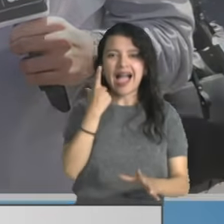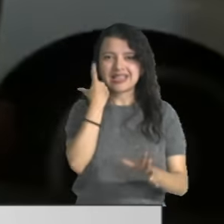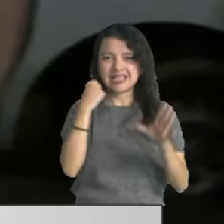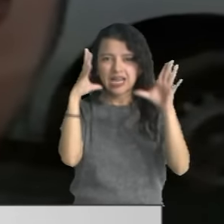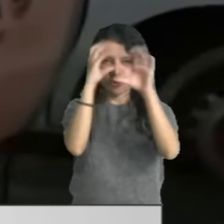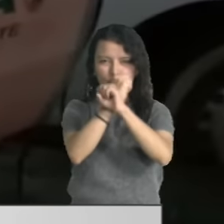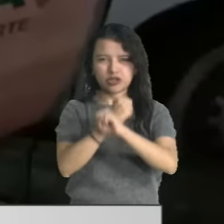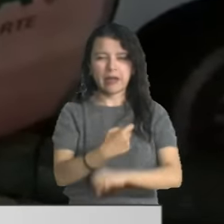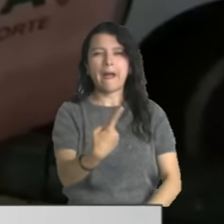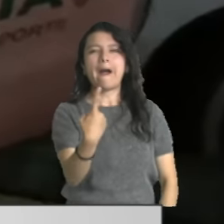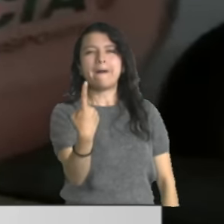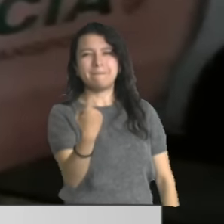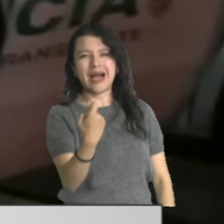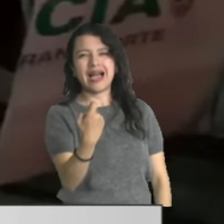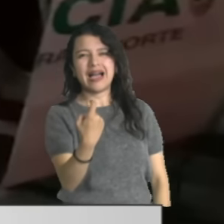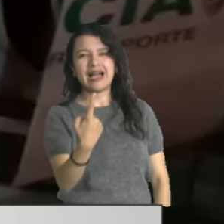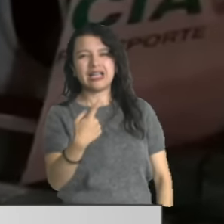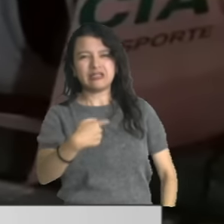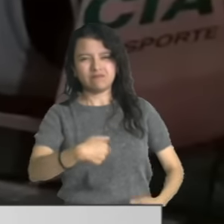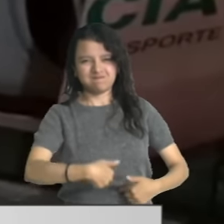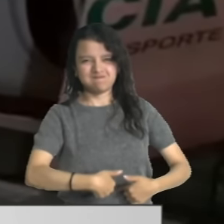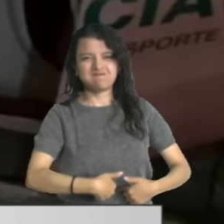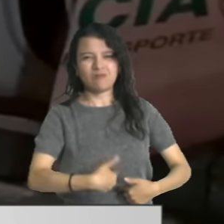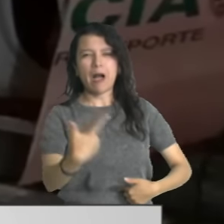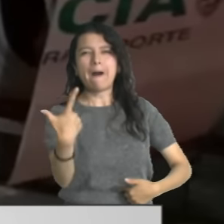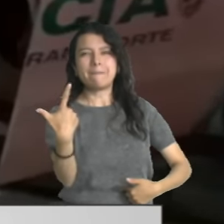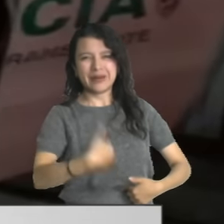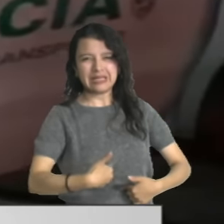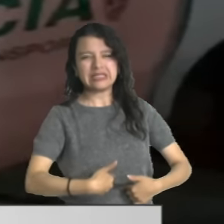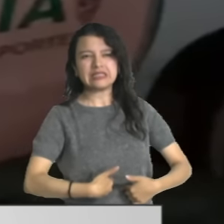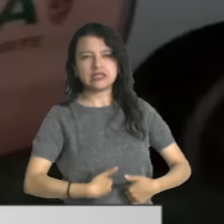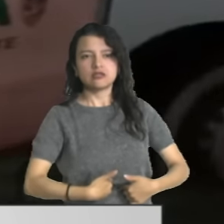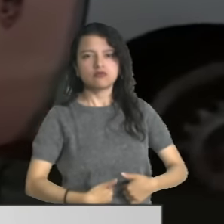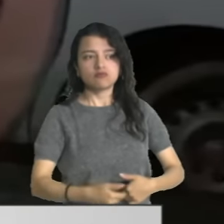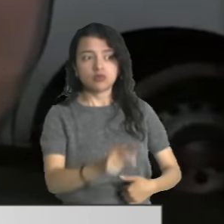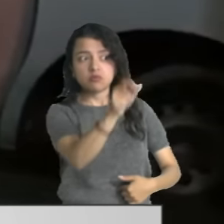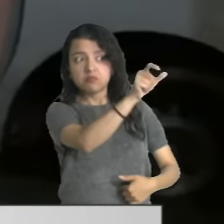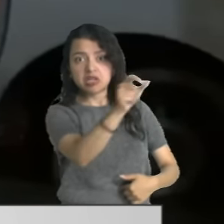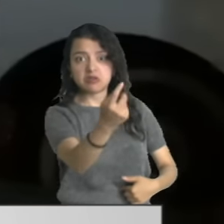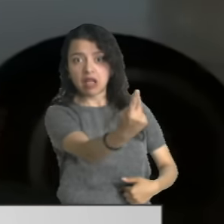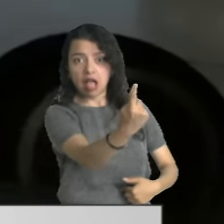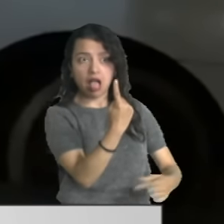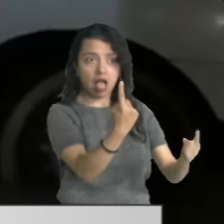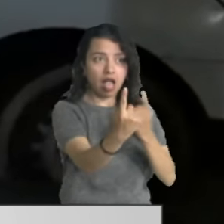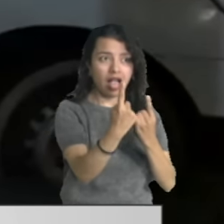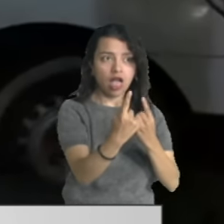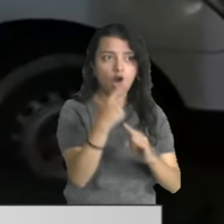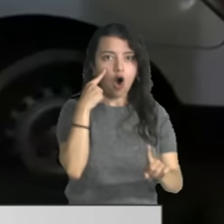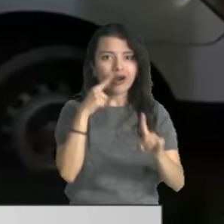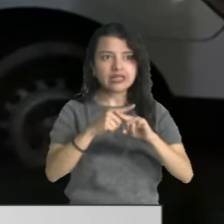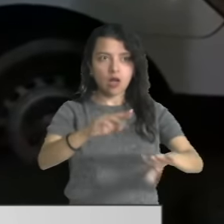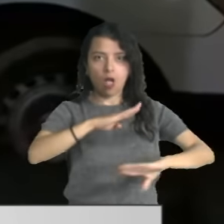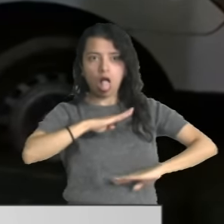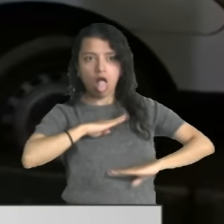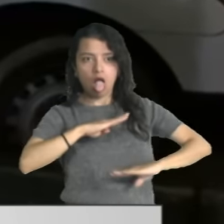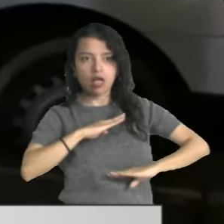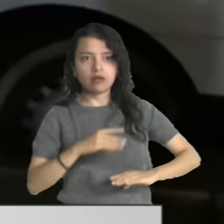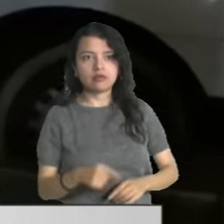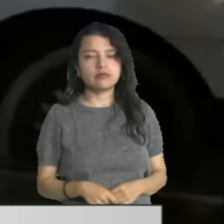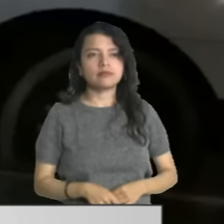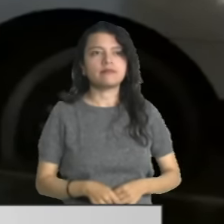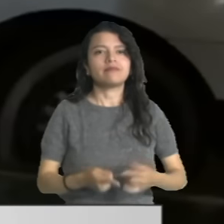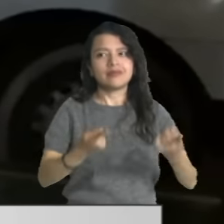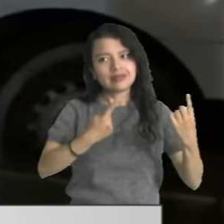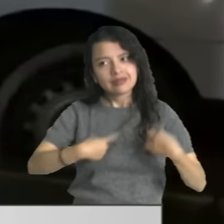lesionado, un impacto de bala a la altura de su abdomen cuando unas personas intentaron atracarlo. La Policía Metropolitana de Bogotá confirmó que ya está fuera de peligro, salió